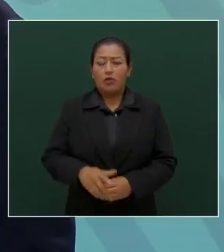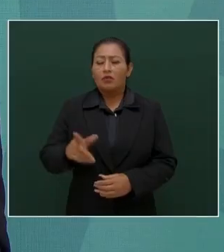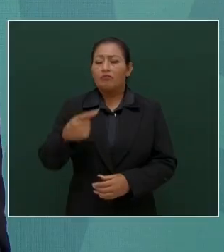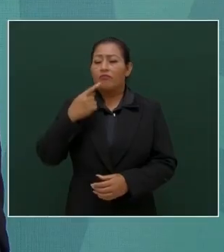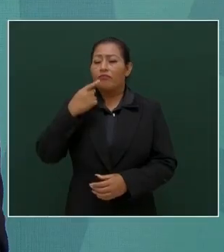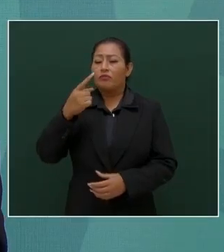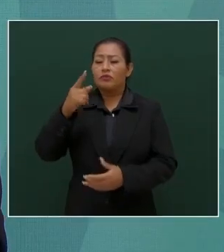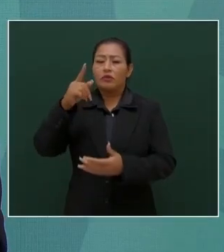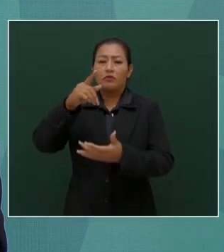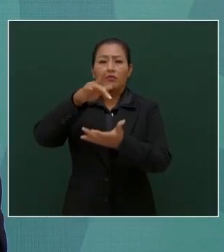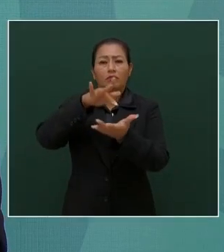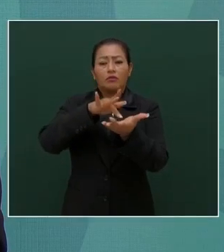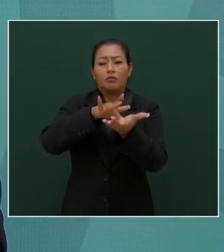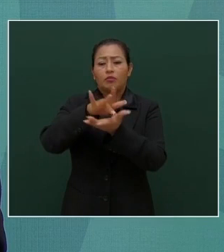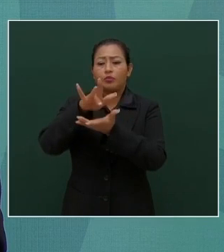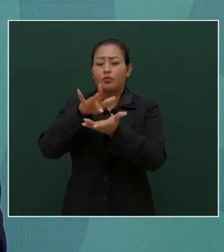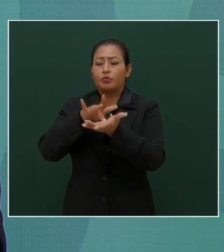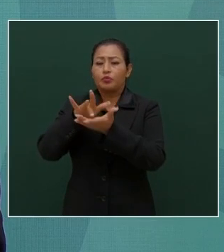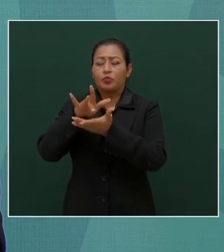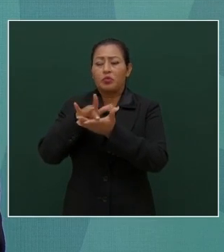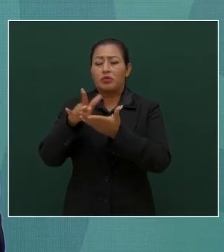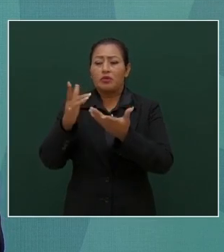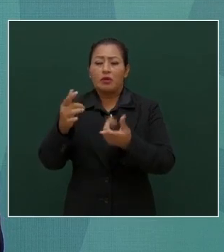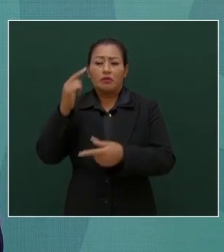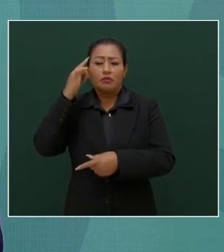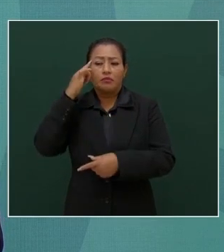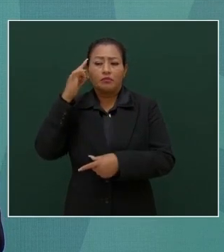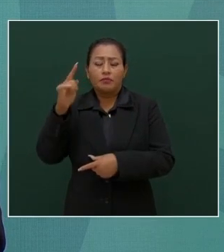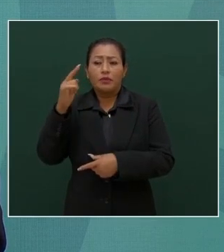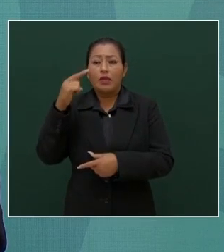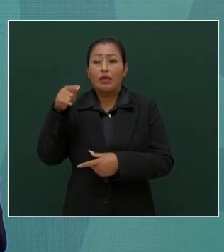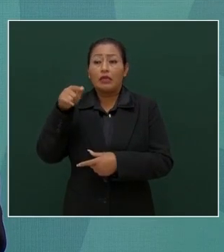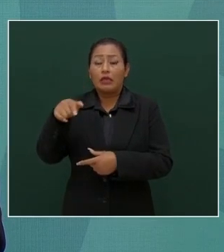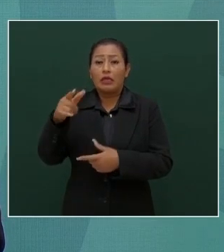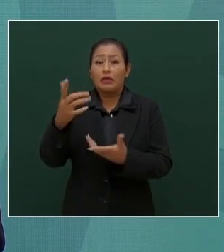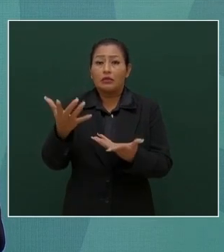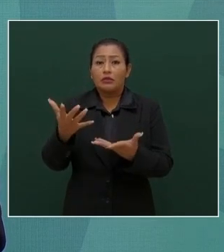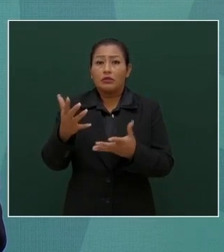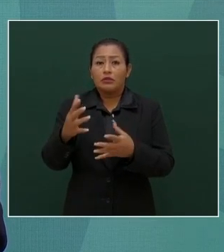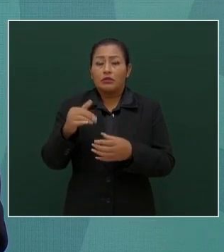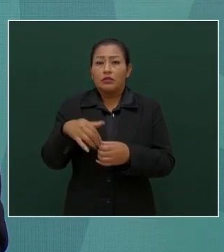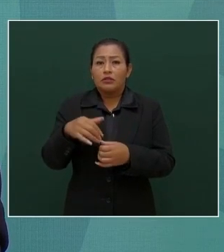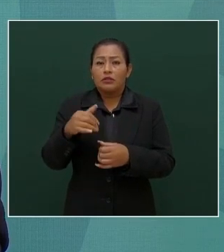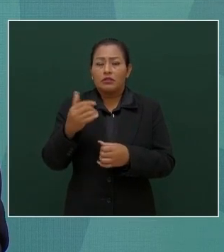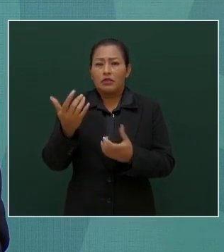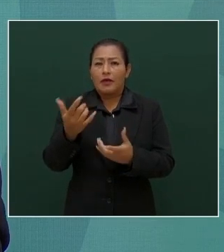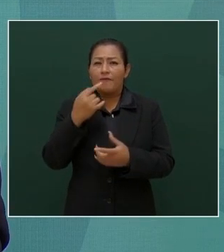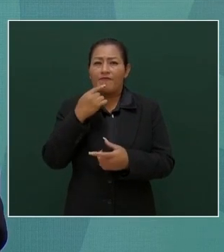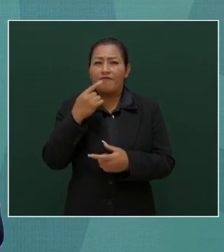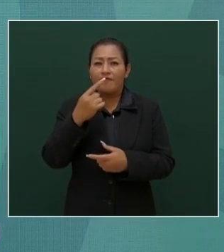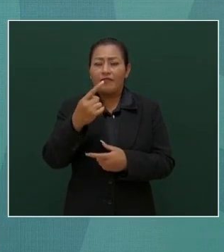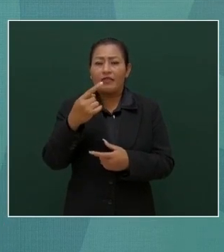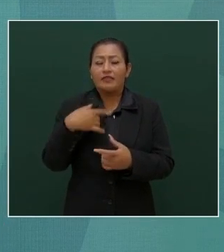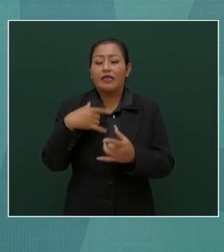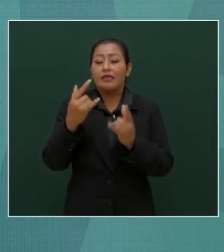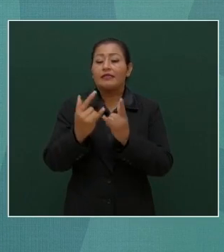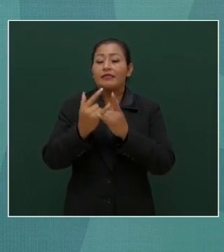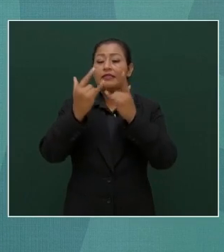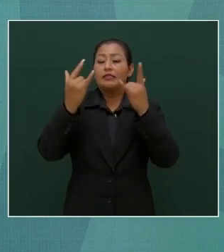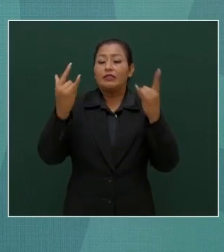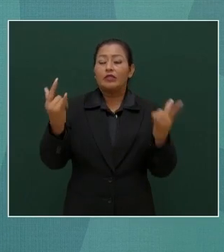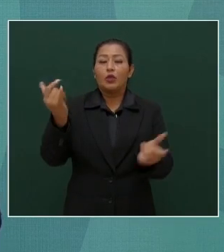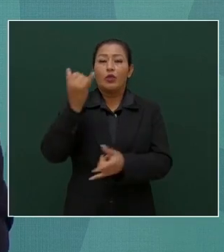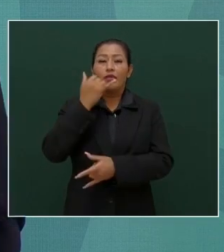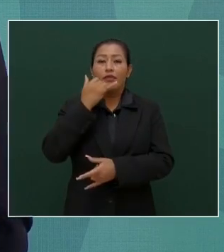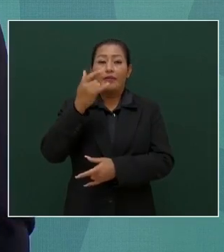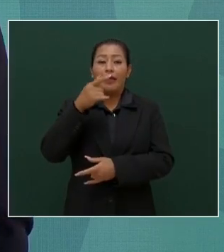apoya el que se había fabricado la llamada verdad histórica